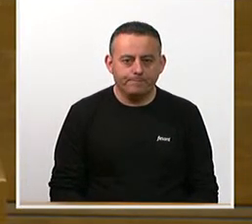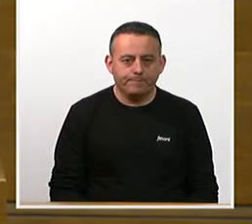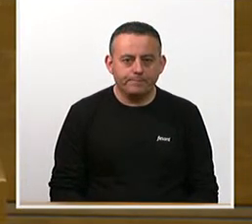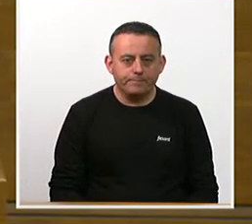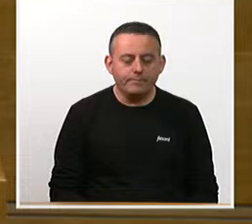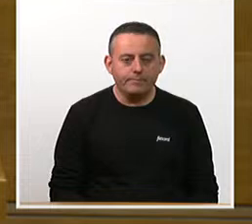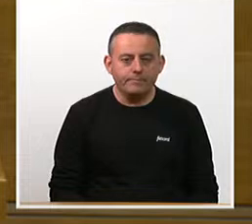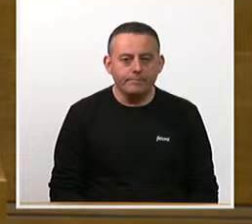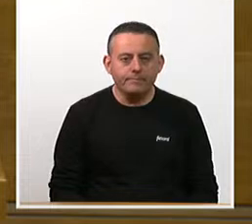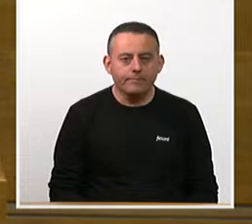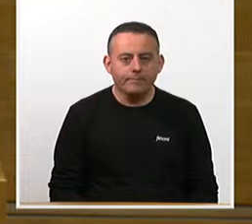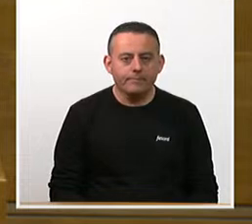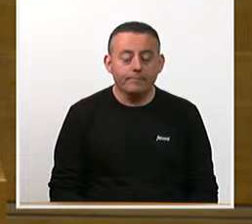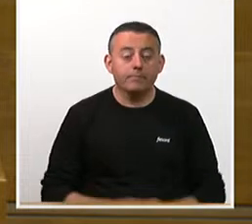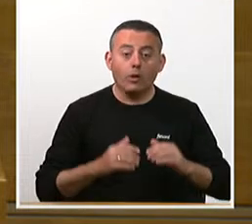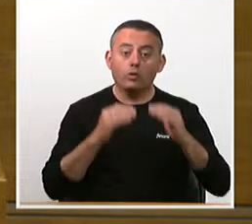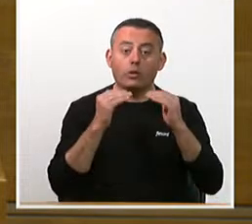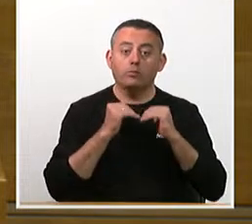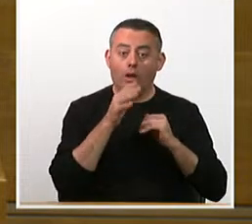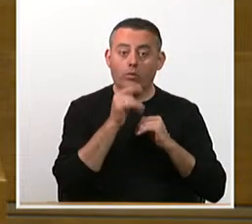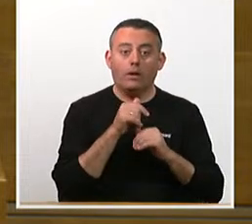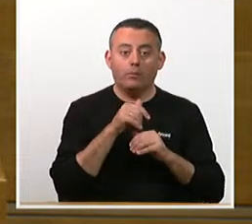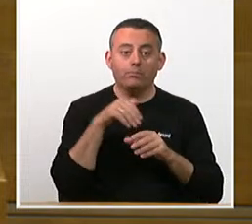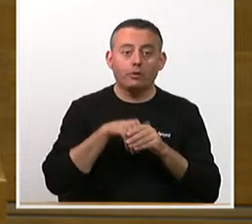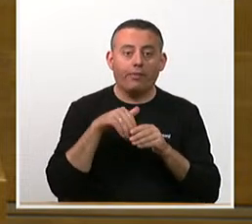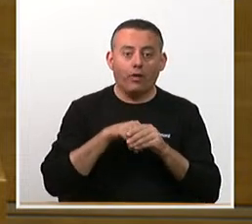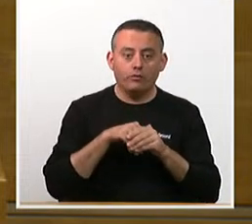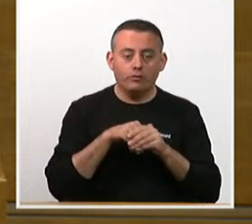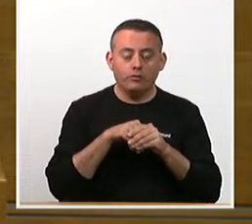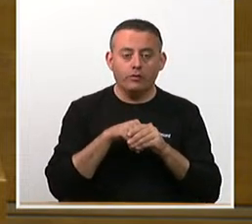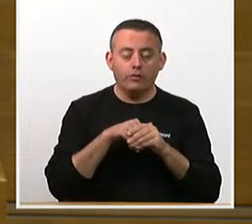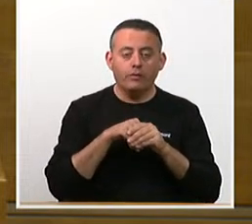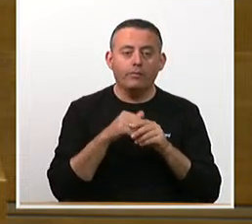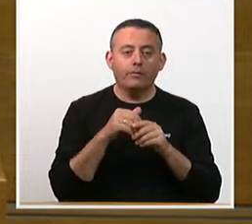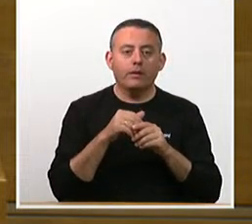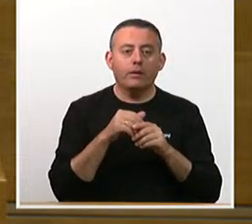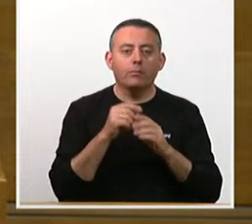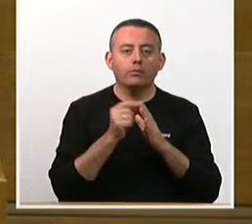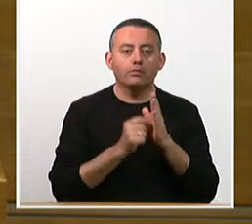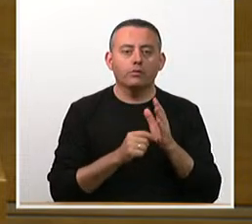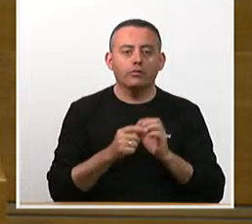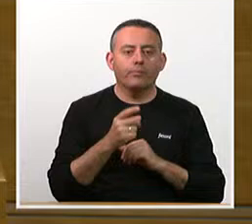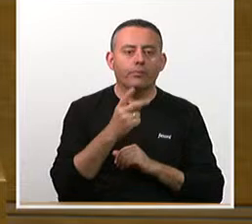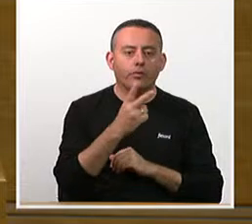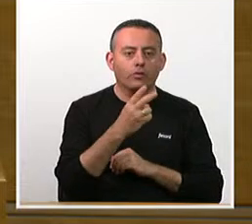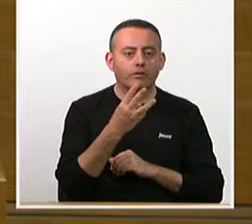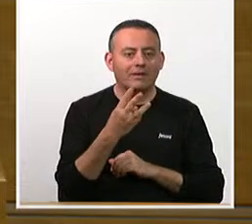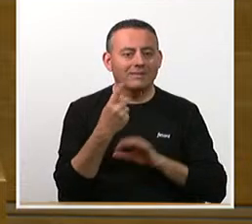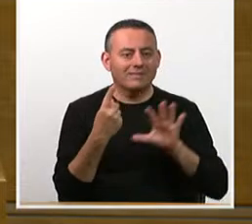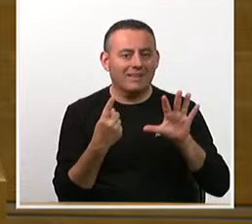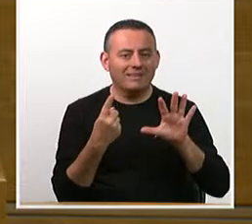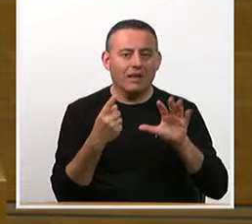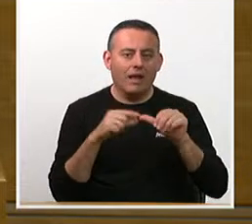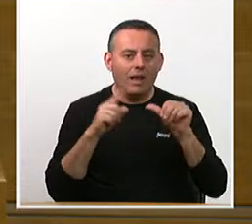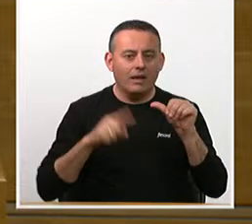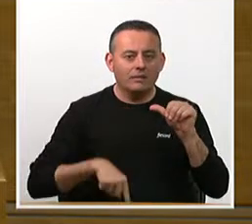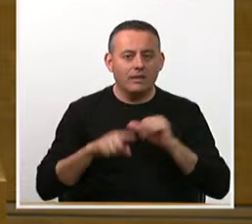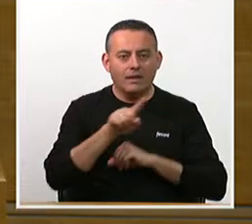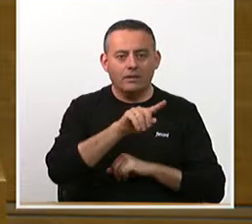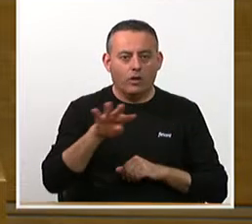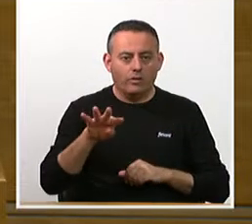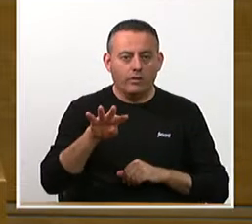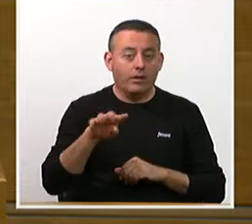gracias pasamos ahora a la votación ordinaria de los puntos 2 36 a 14 y sí procede de los